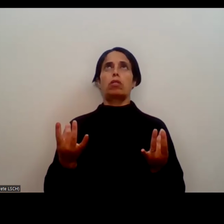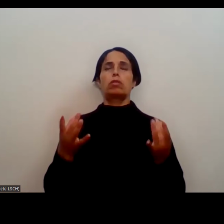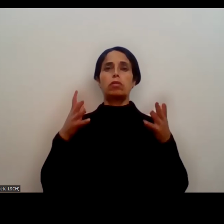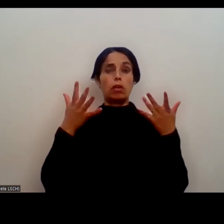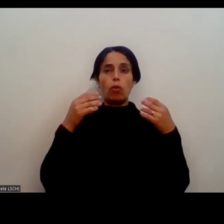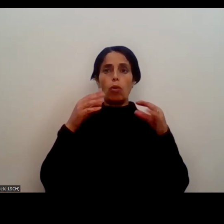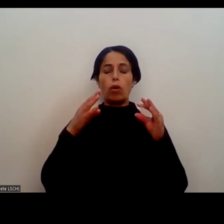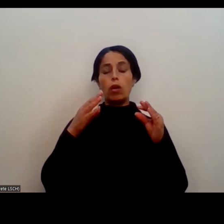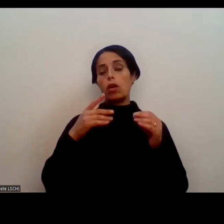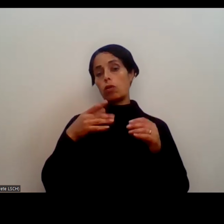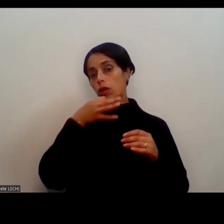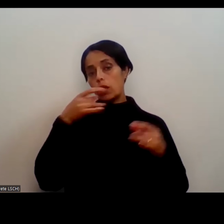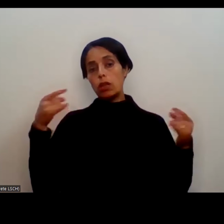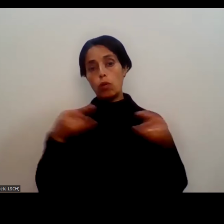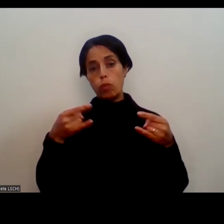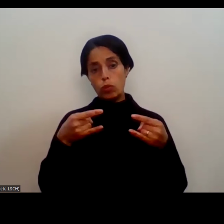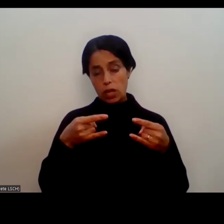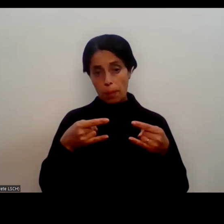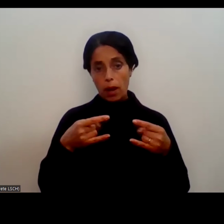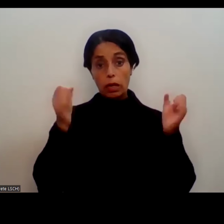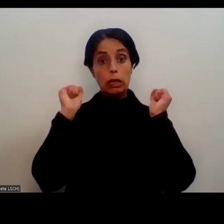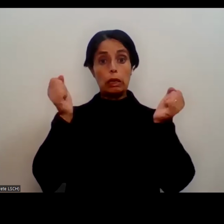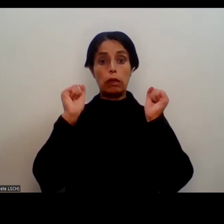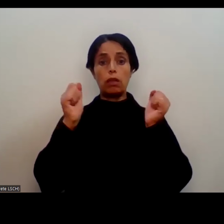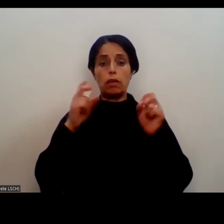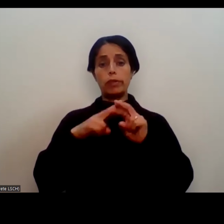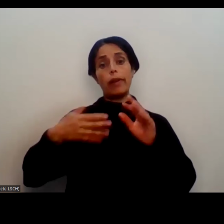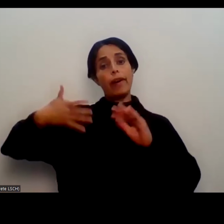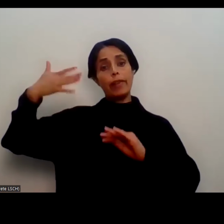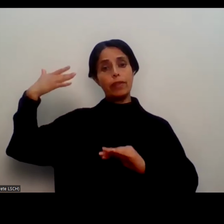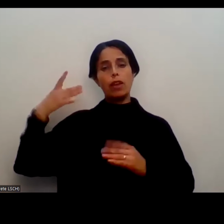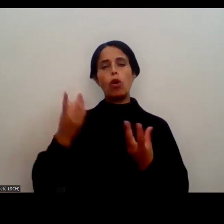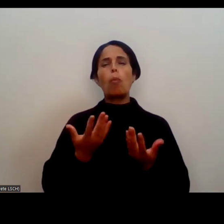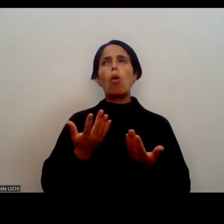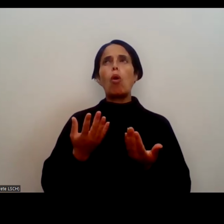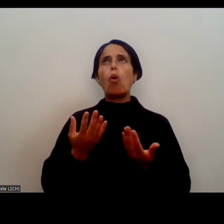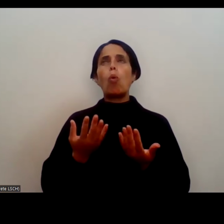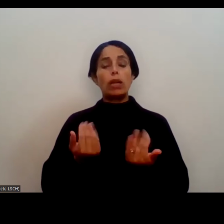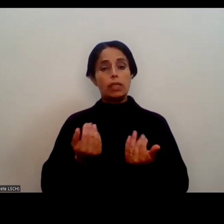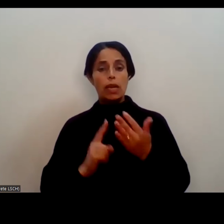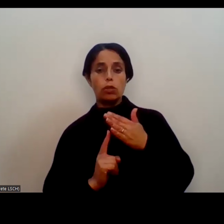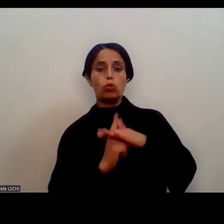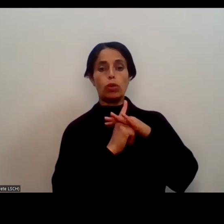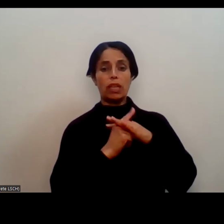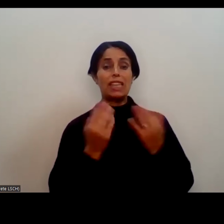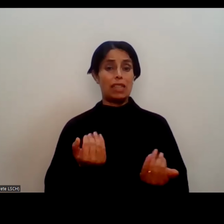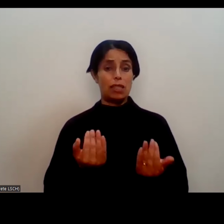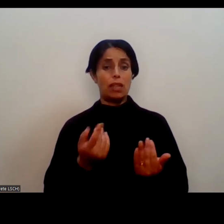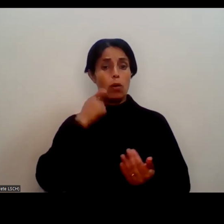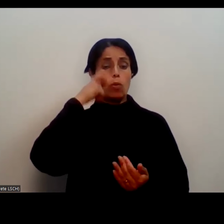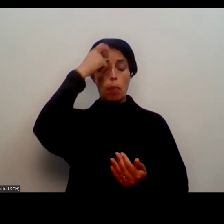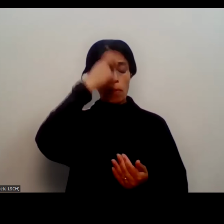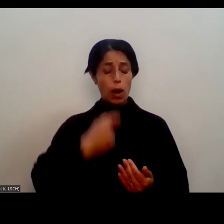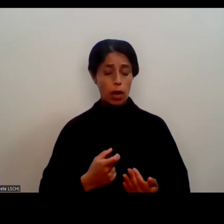chamanismo, como mencioné en su momento, es una necesidad humana, surgió como una necesidad humana.